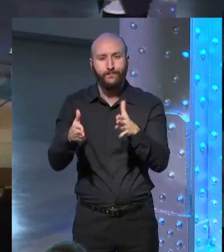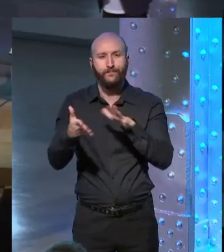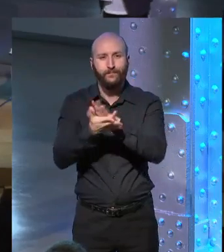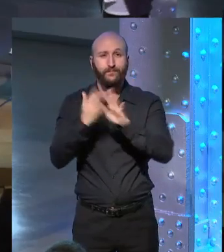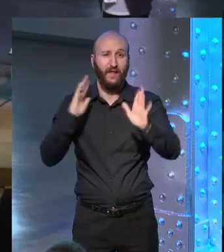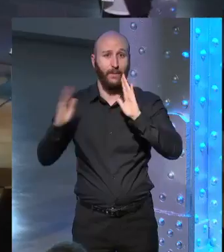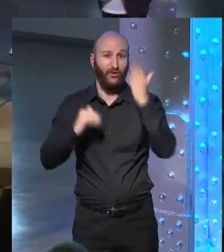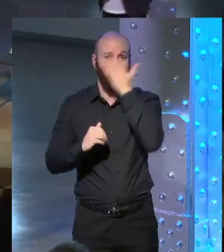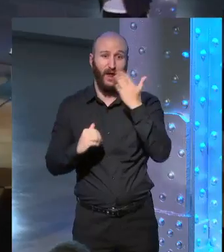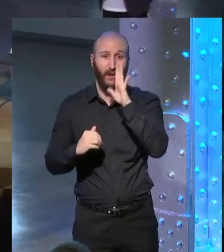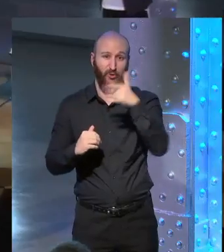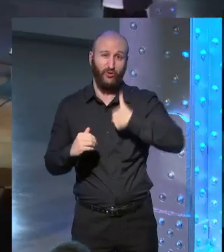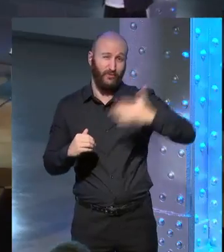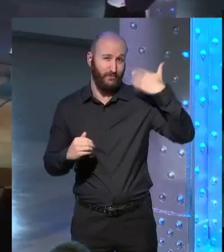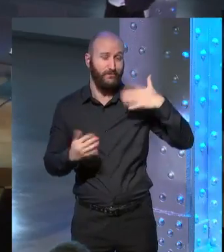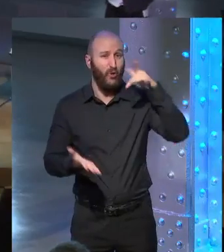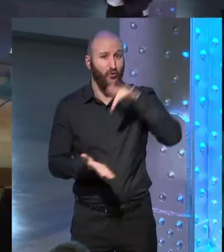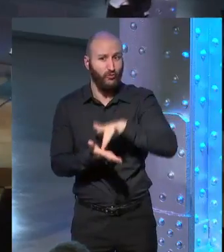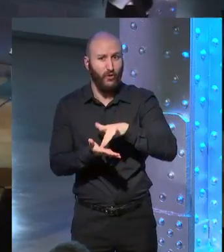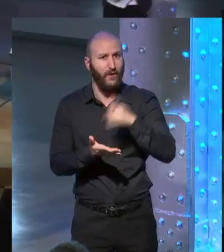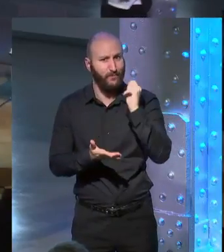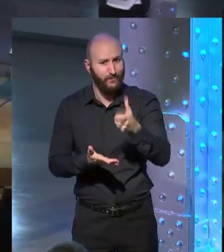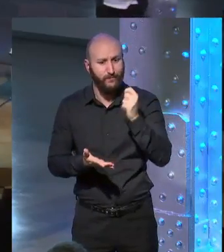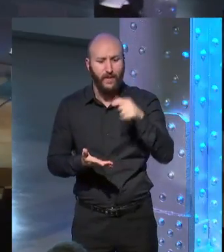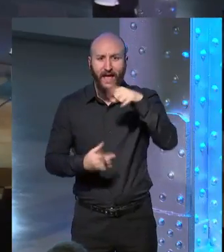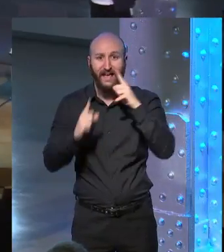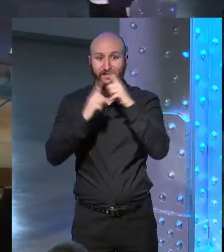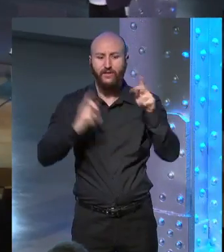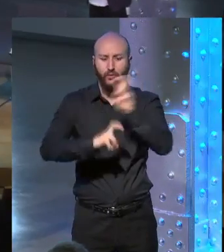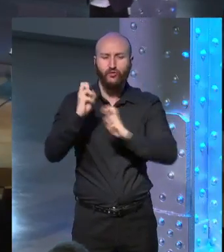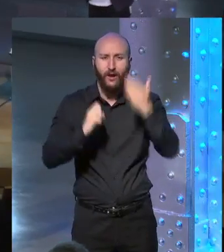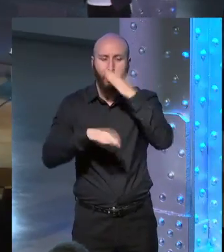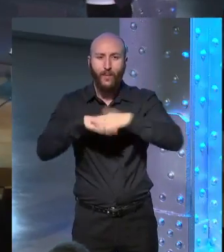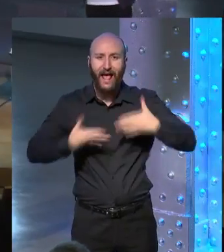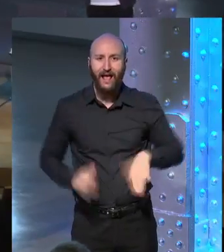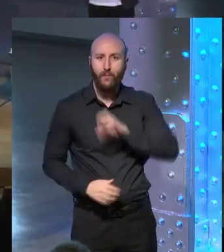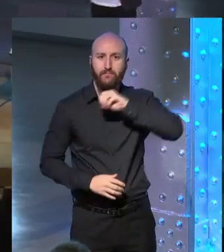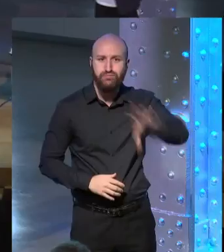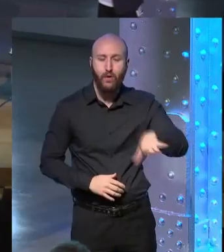la que muchas veces, a mí me pasó, este año tuve que buscar colegio para mi hija, que empezaba la educación